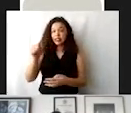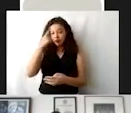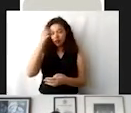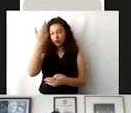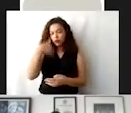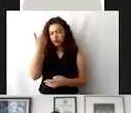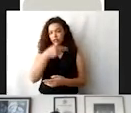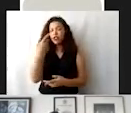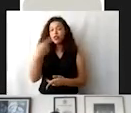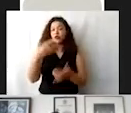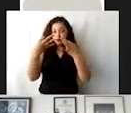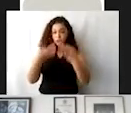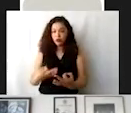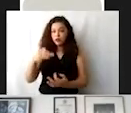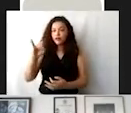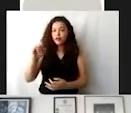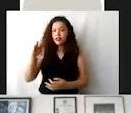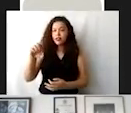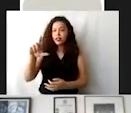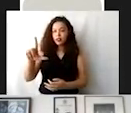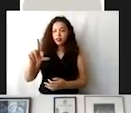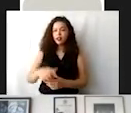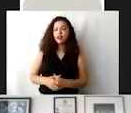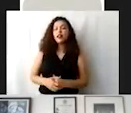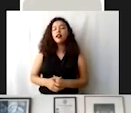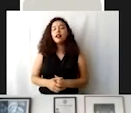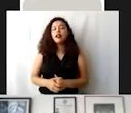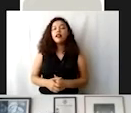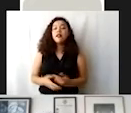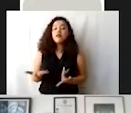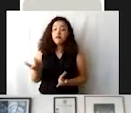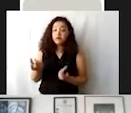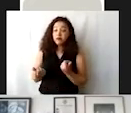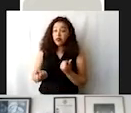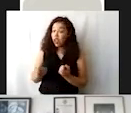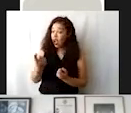fiscal, ¿sí? En algunos casos,